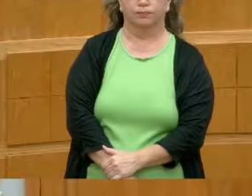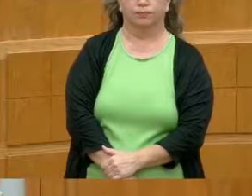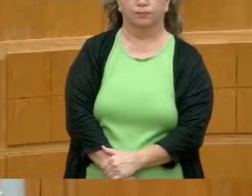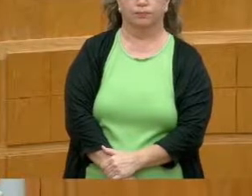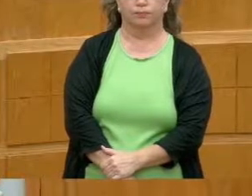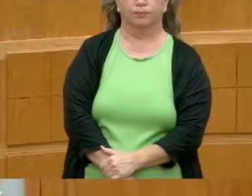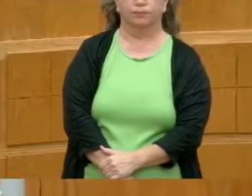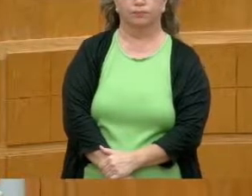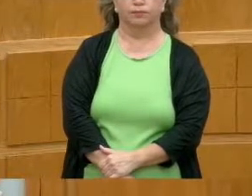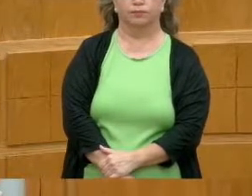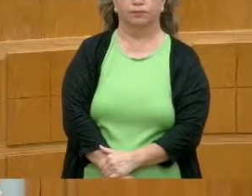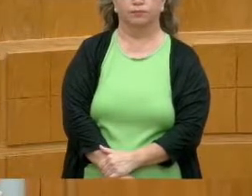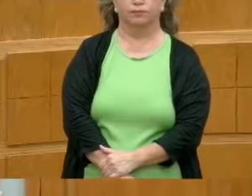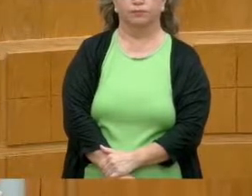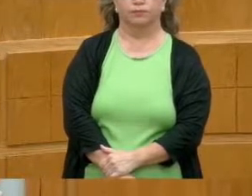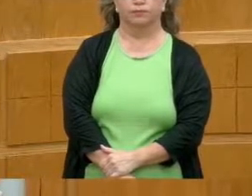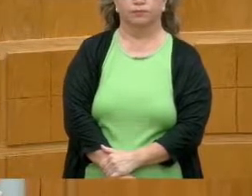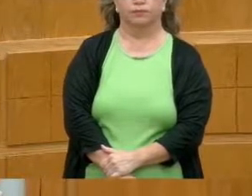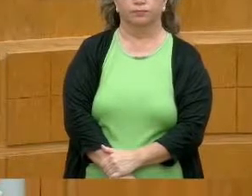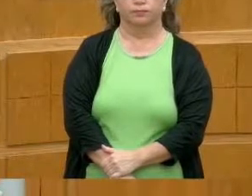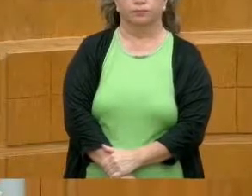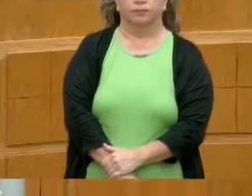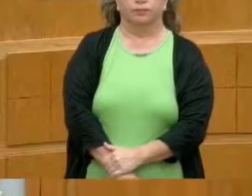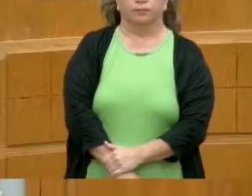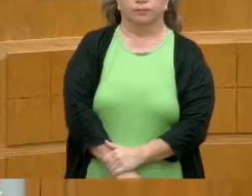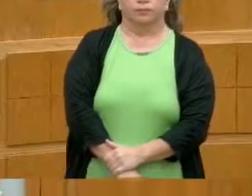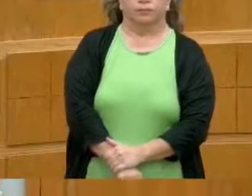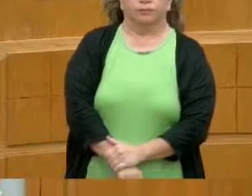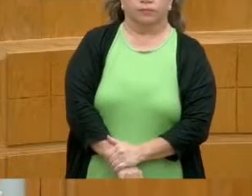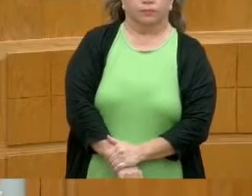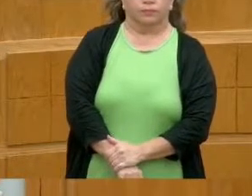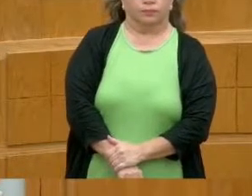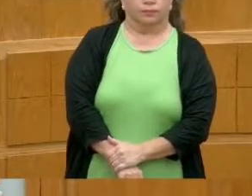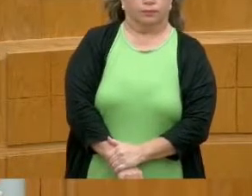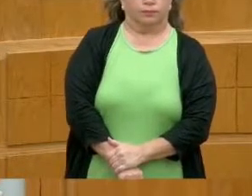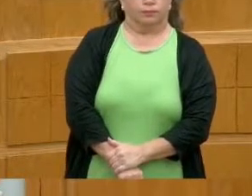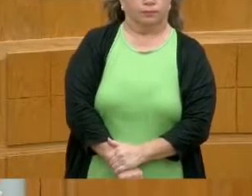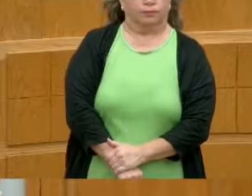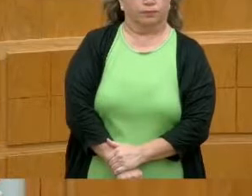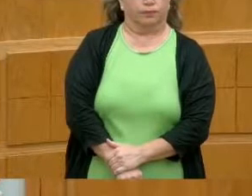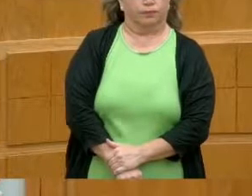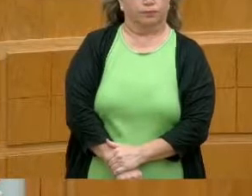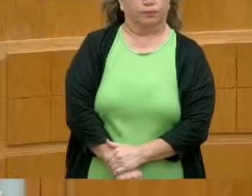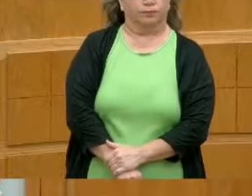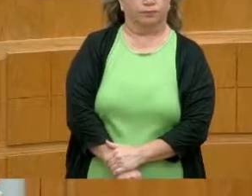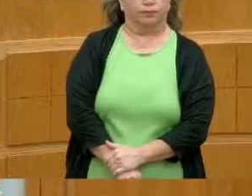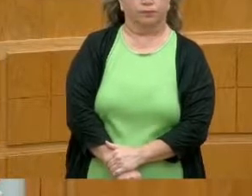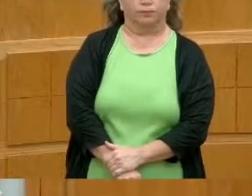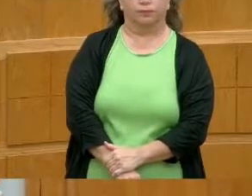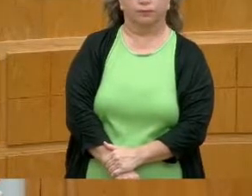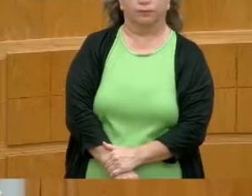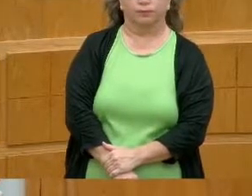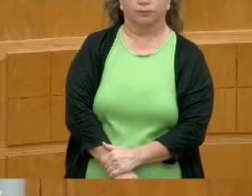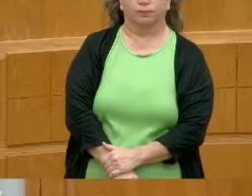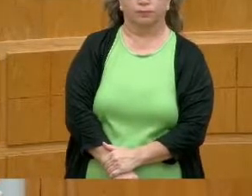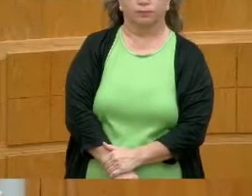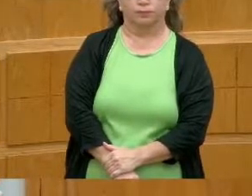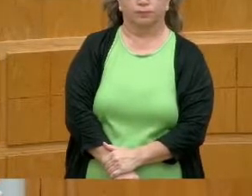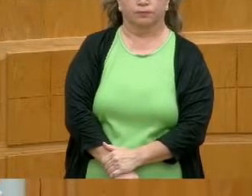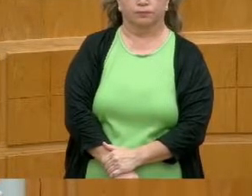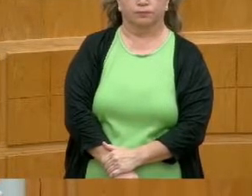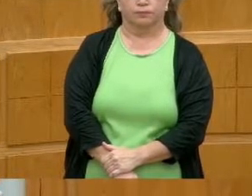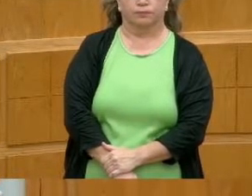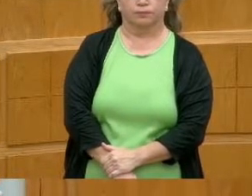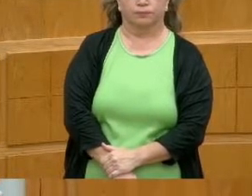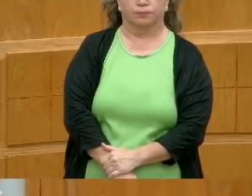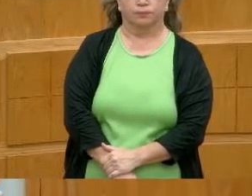la ciudad de Corpus Christi. 3 son residentes de Robstown. De los 8 casos nuevos, 7 son residentes de Corpus Christi y 1 es nuevo en la